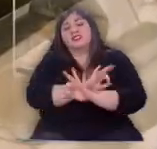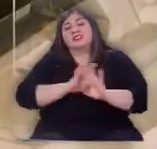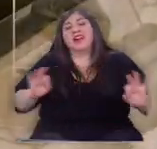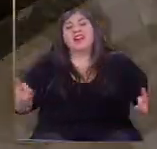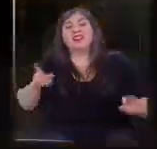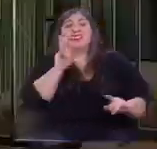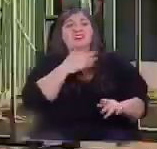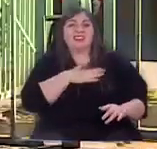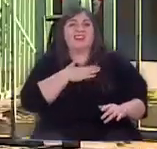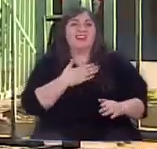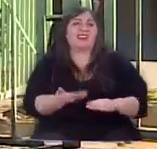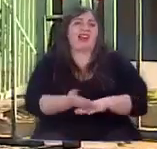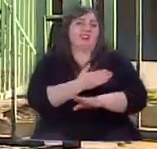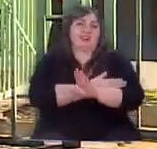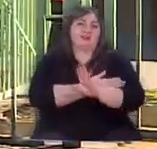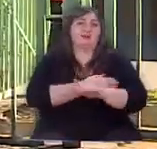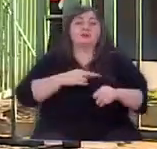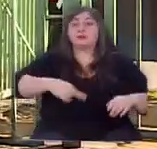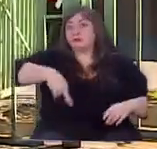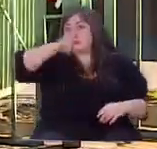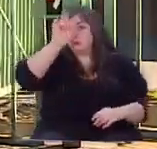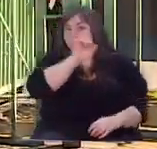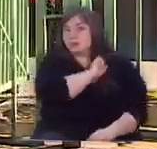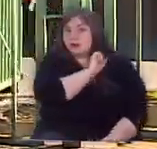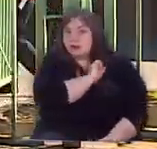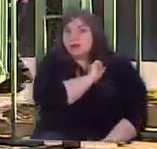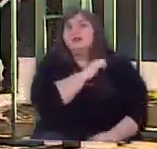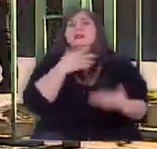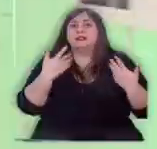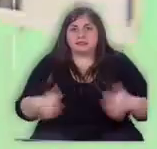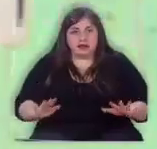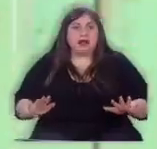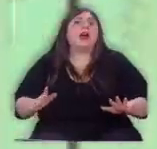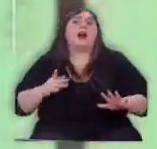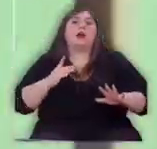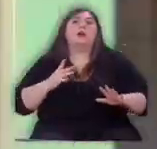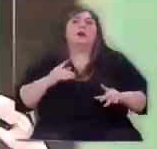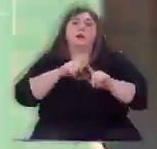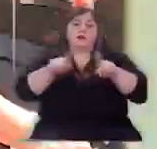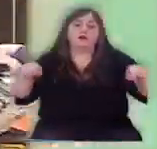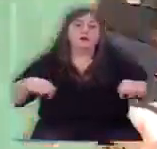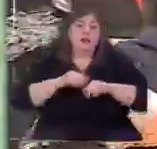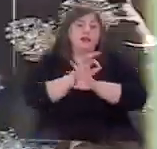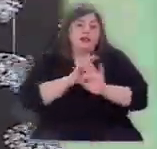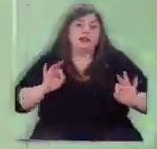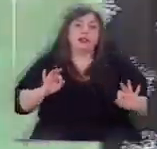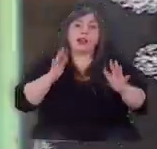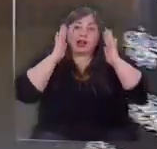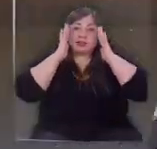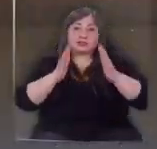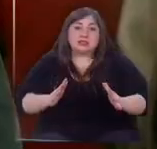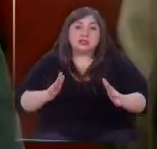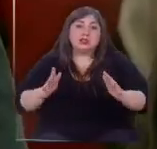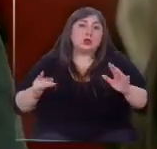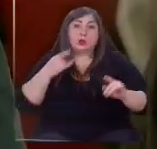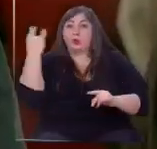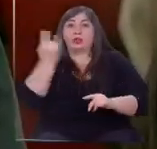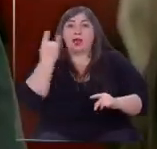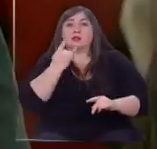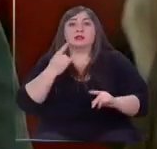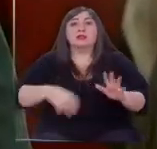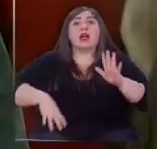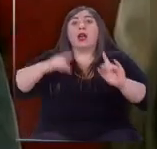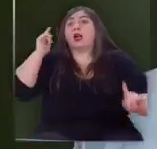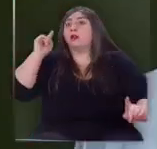quiere quedar atrás. En el sector norte de Santiago ya se arman avizorando un escenario nada compasivo. La atención primaria se ha convertido en una de